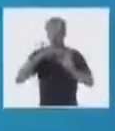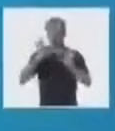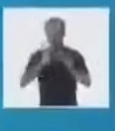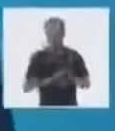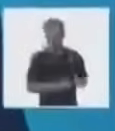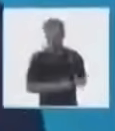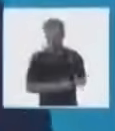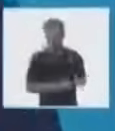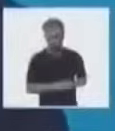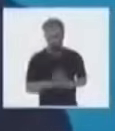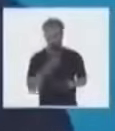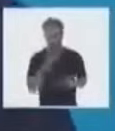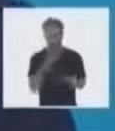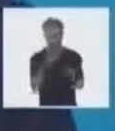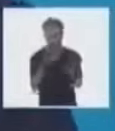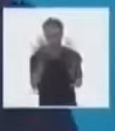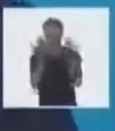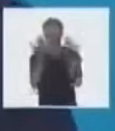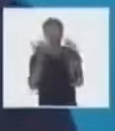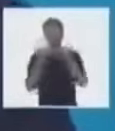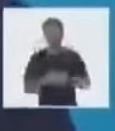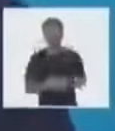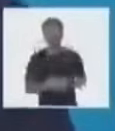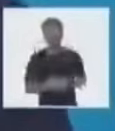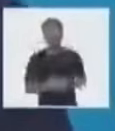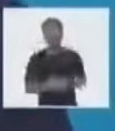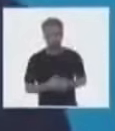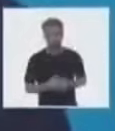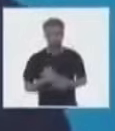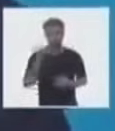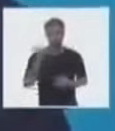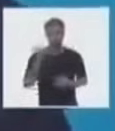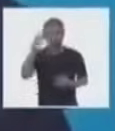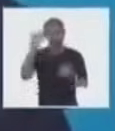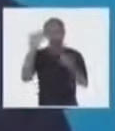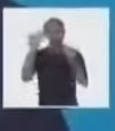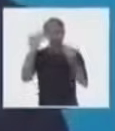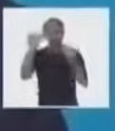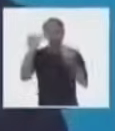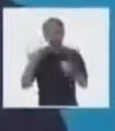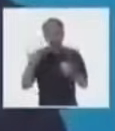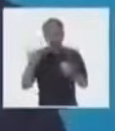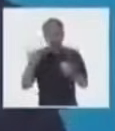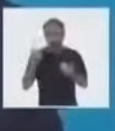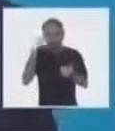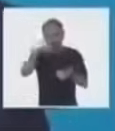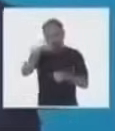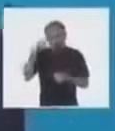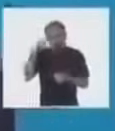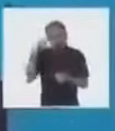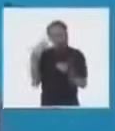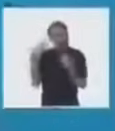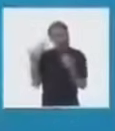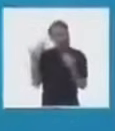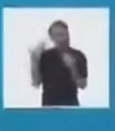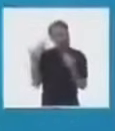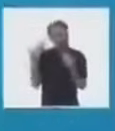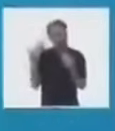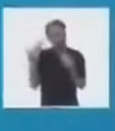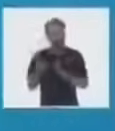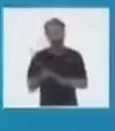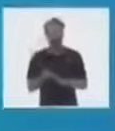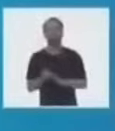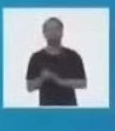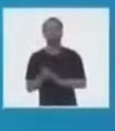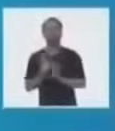ver, para mí, Junto por el Cambio, no existe más. ¿Eso no existe más? O sea, terminó Junto por el Cambio. No existe más, se terminó. Es una cuestión. Es que no existe más. ¿No